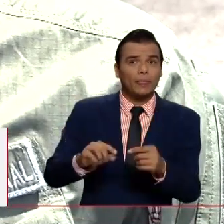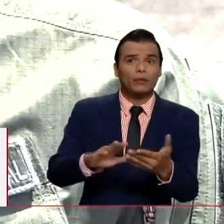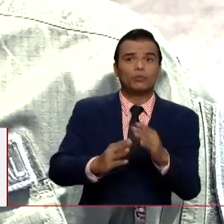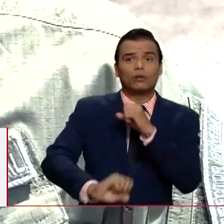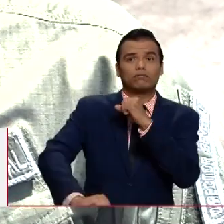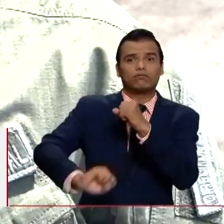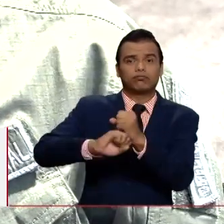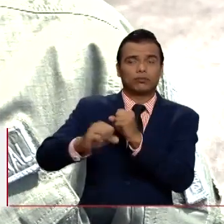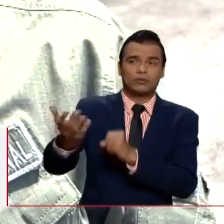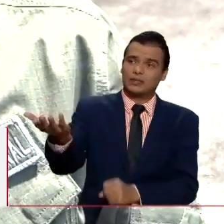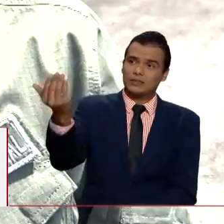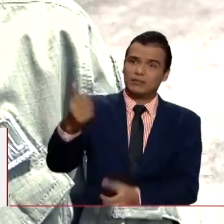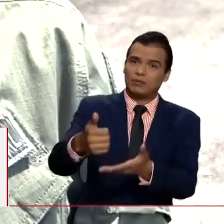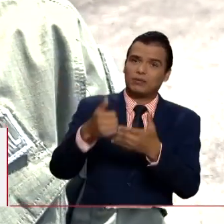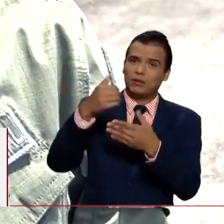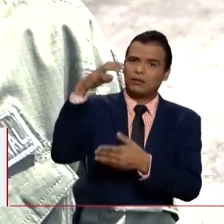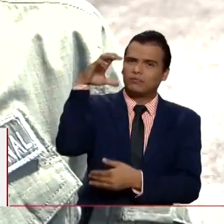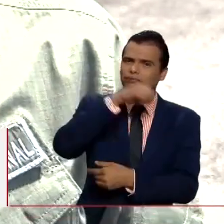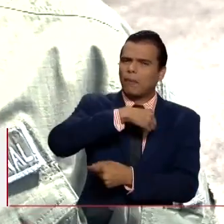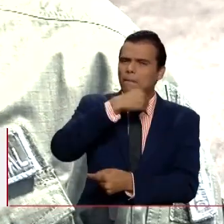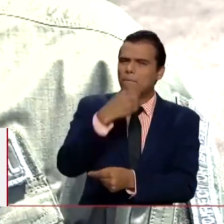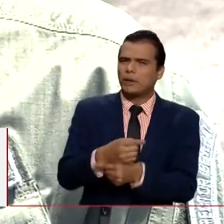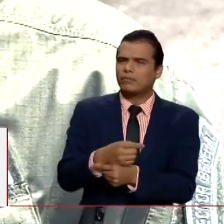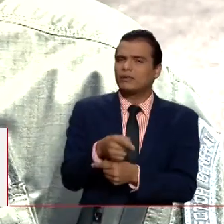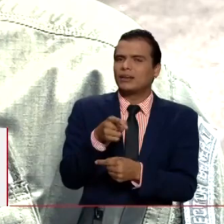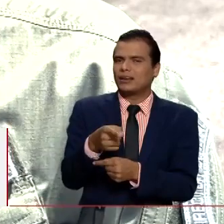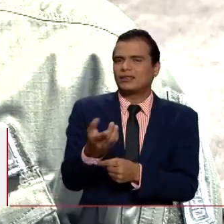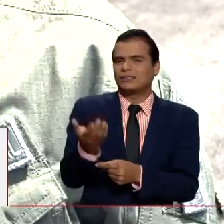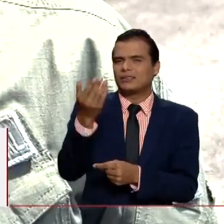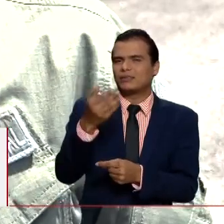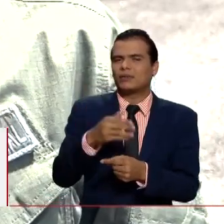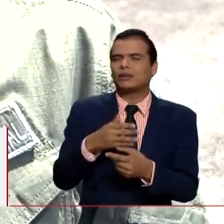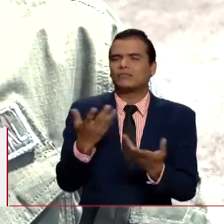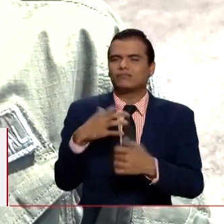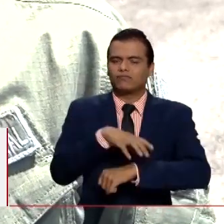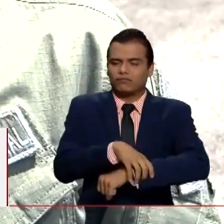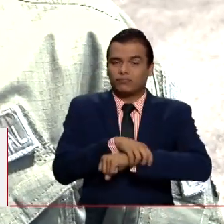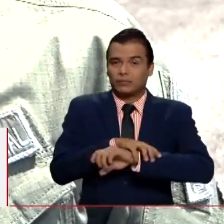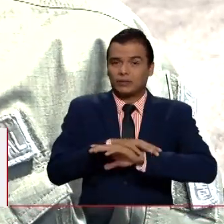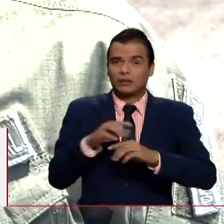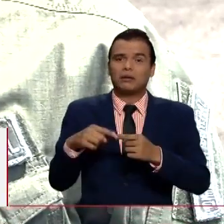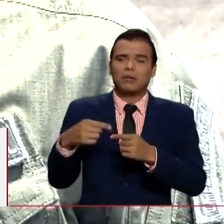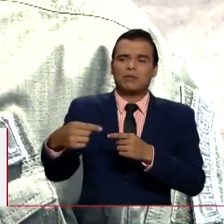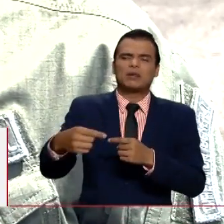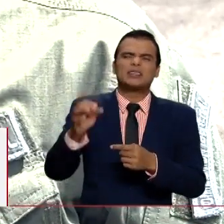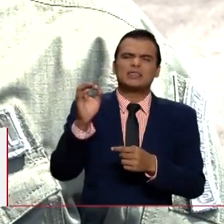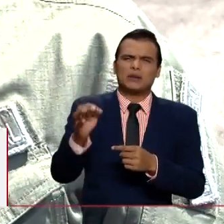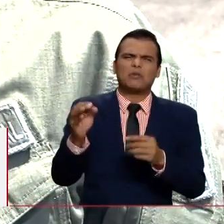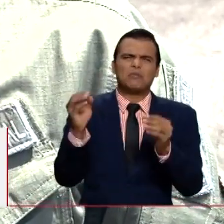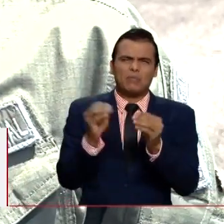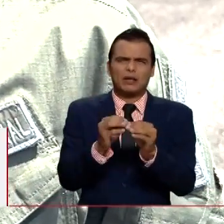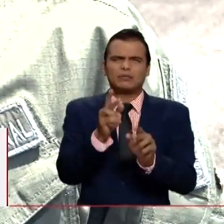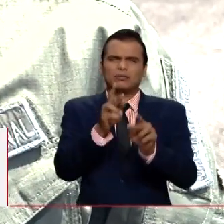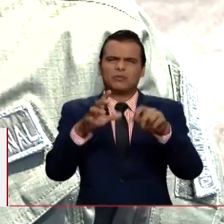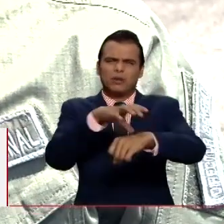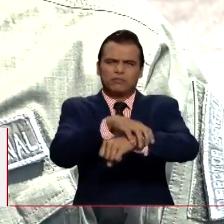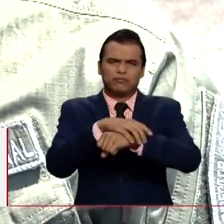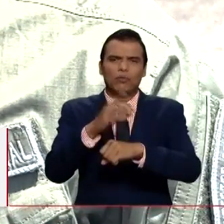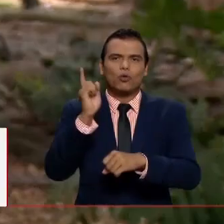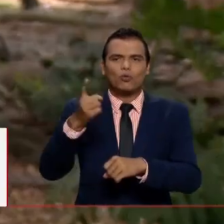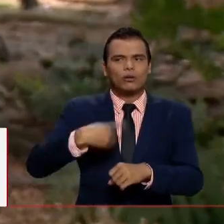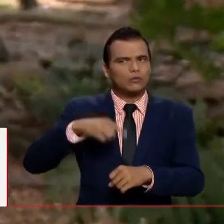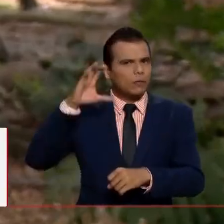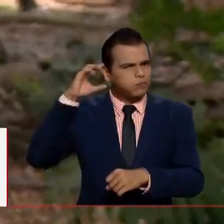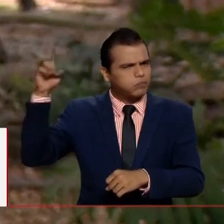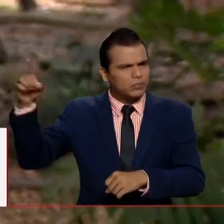comunidad en brindar información. Se suman a las capturas que hemos hecho, vienen más capturas porque hay procesos investigativos en marcha.